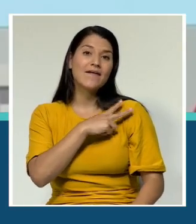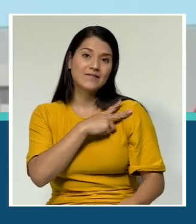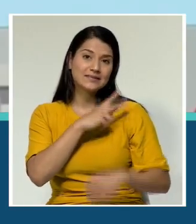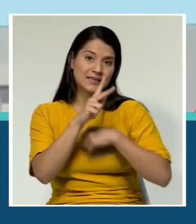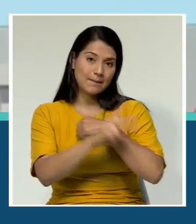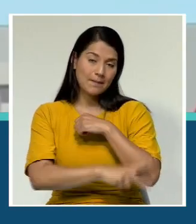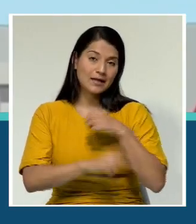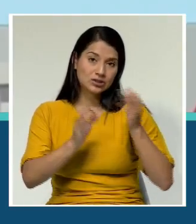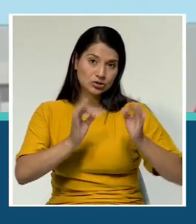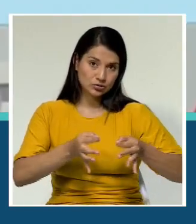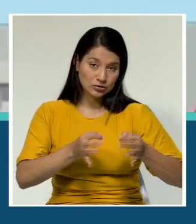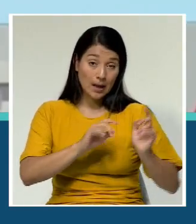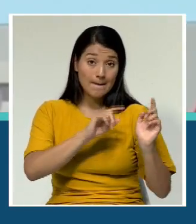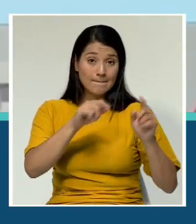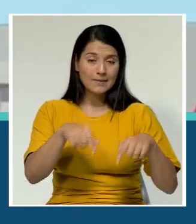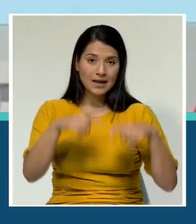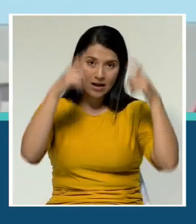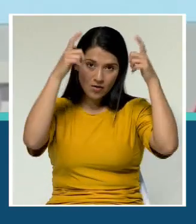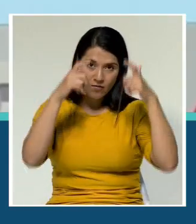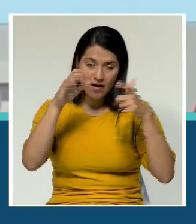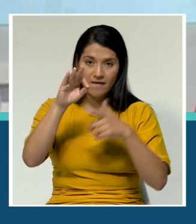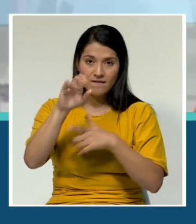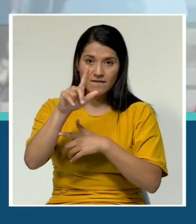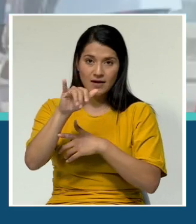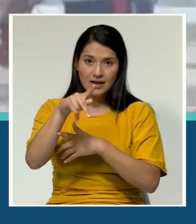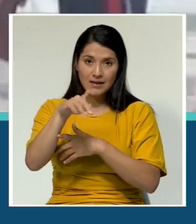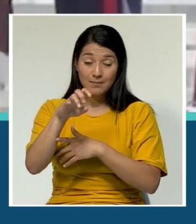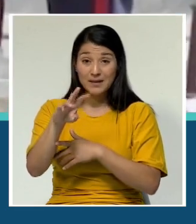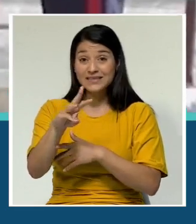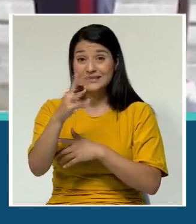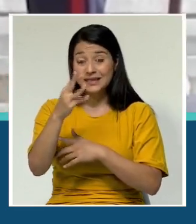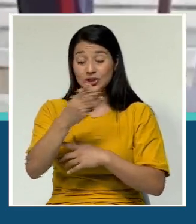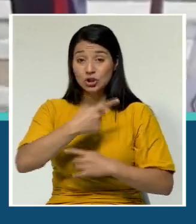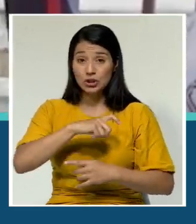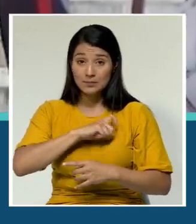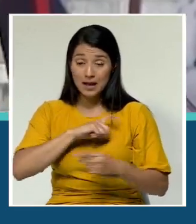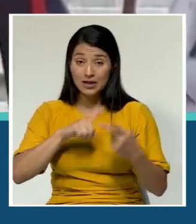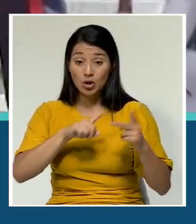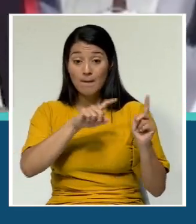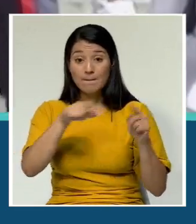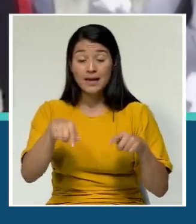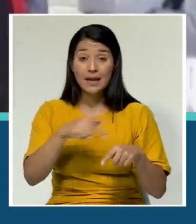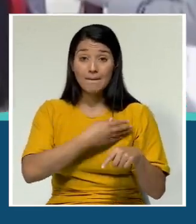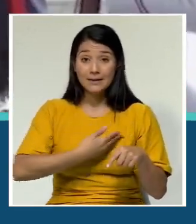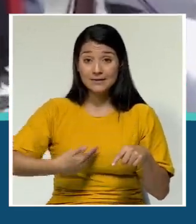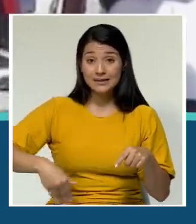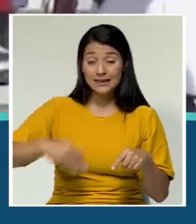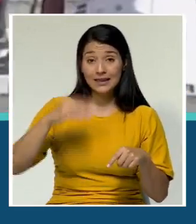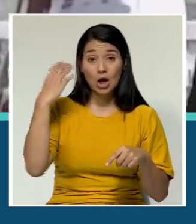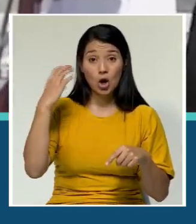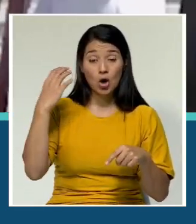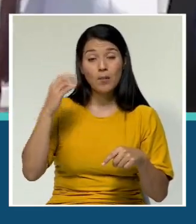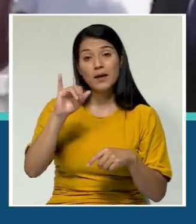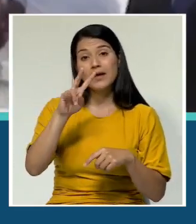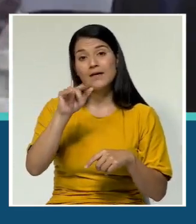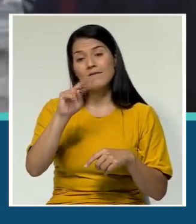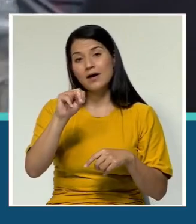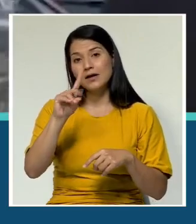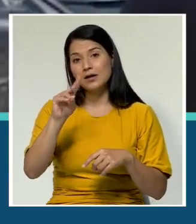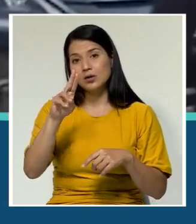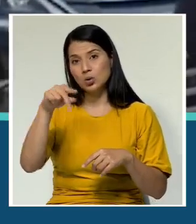invitados especiales. Tenemos 7 jefes de Estado confirmados. Viene el rey Felipe VI